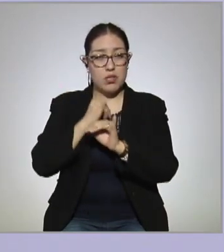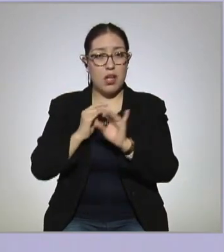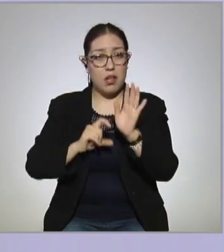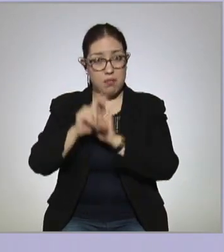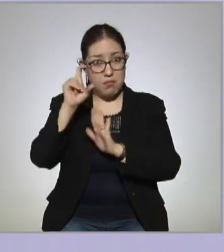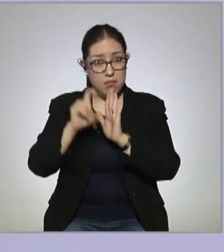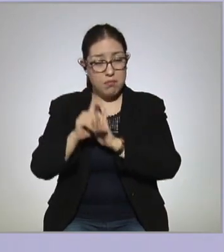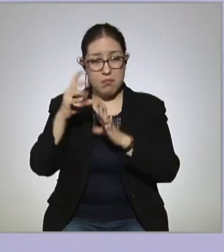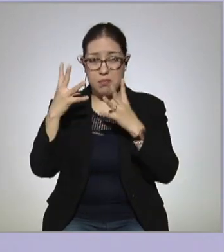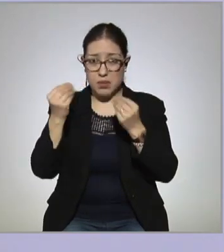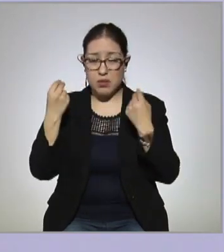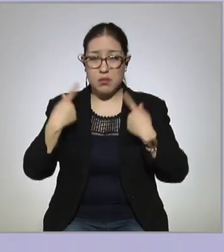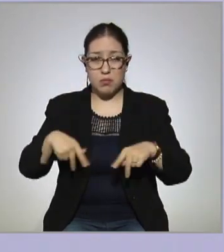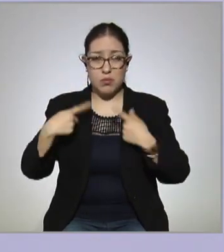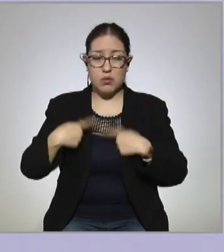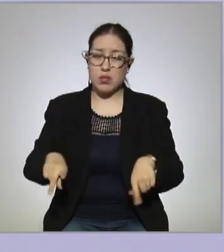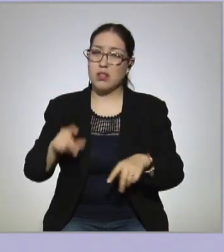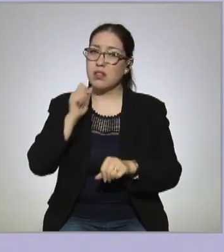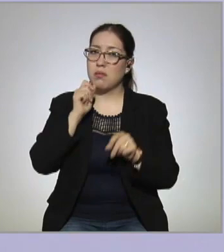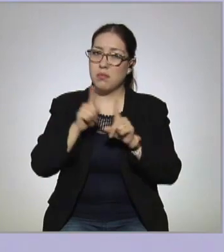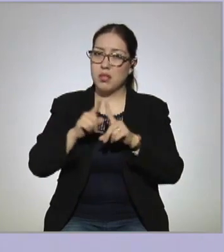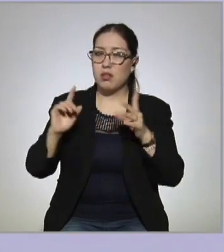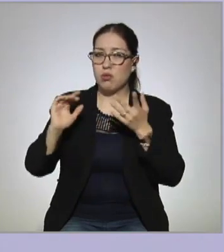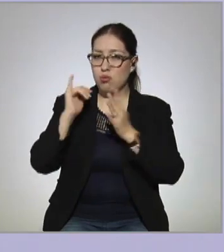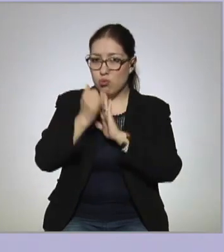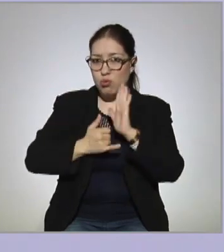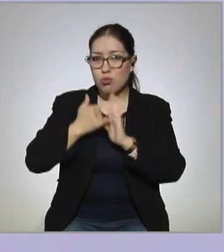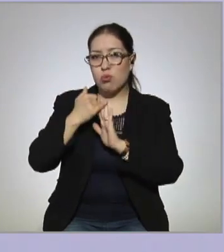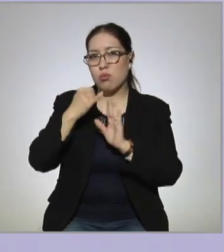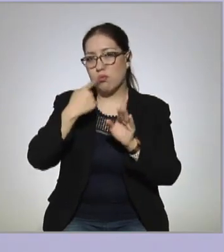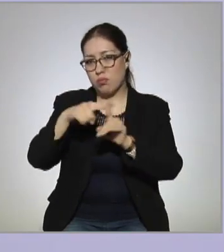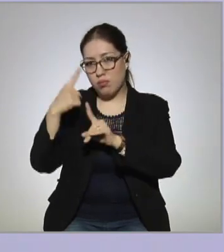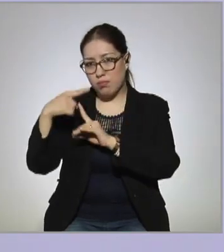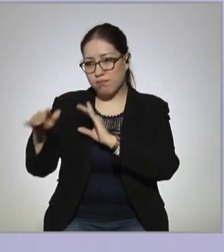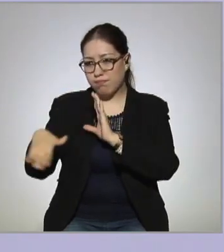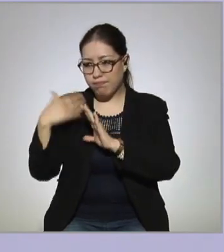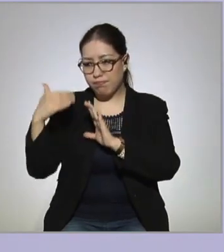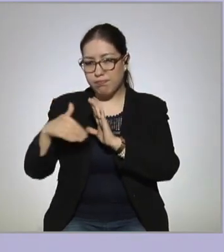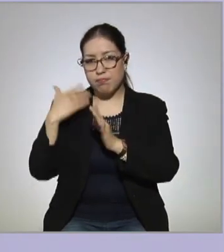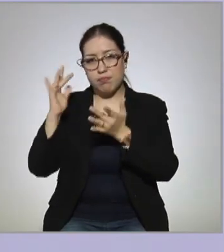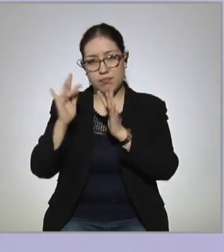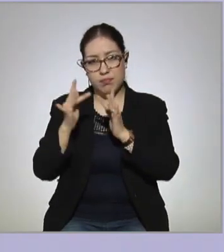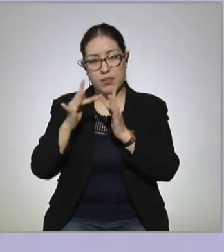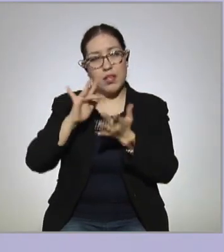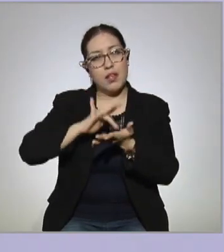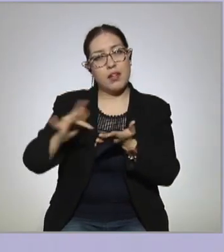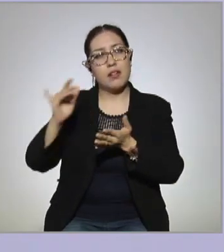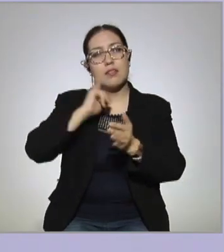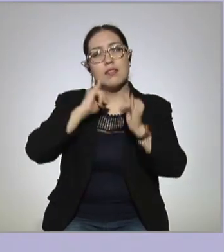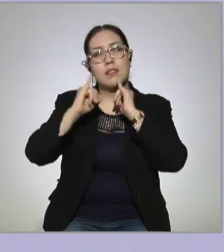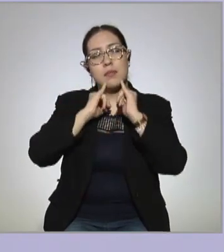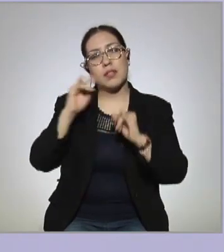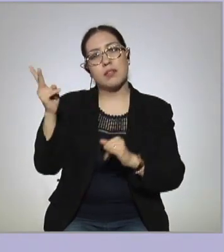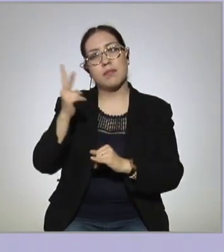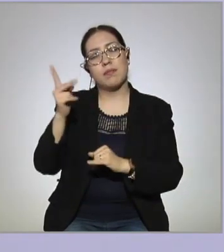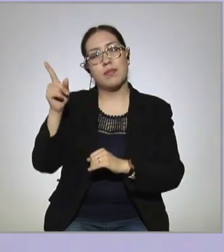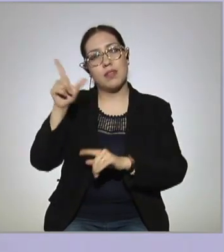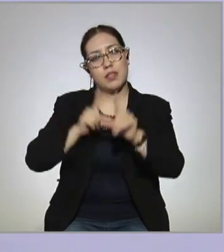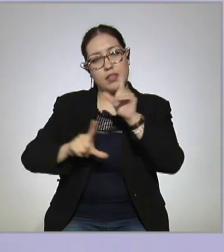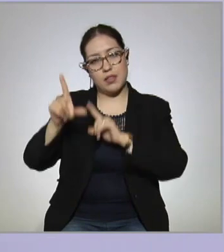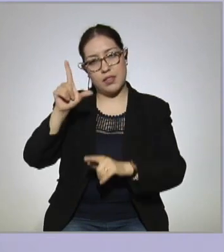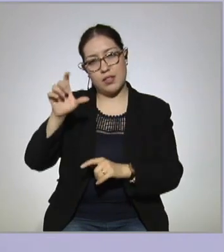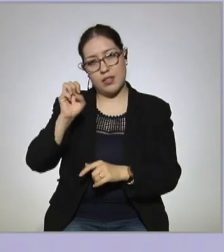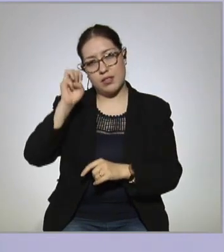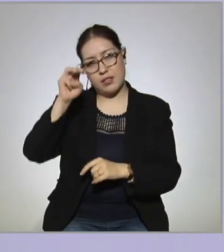muy... de medicina, Pepe, ya sabes. Aquí tenemos todos una clase de medicina todos los lunes. Quiero agradecer a nuestras intérpretes de lengua de señas, pero sobre